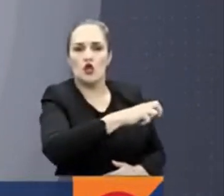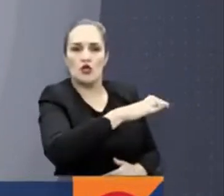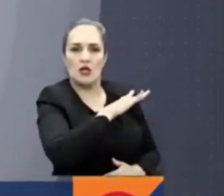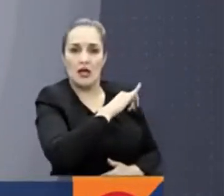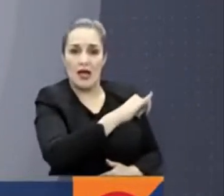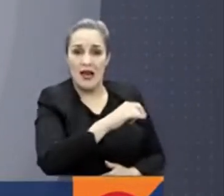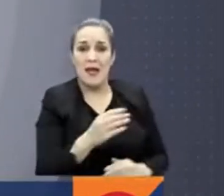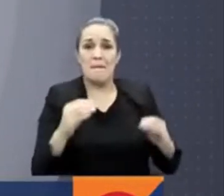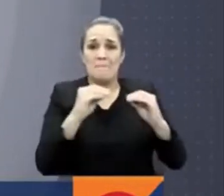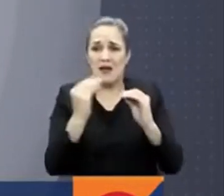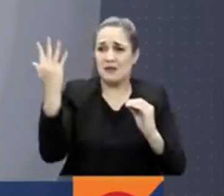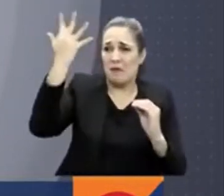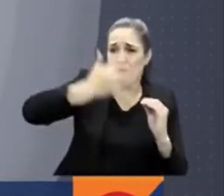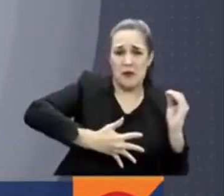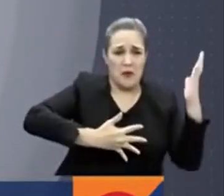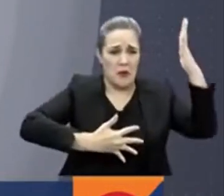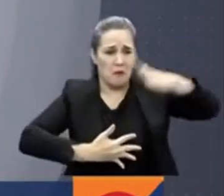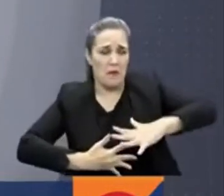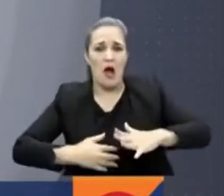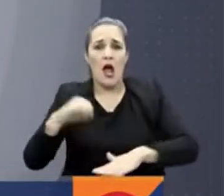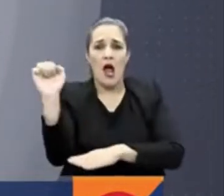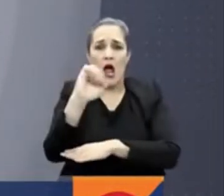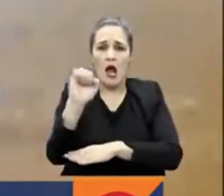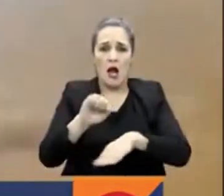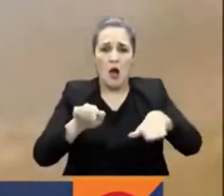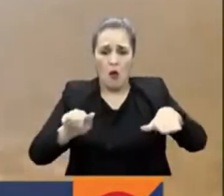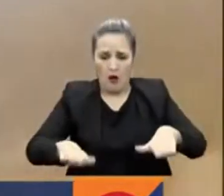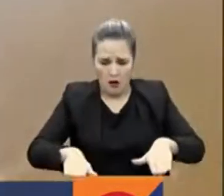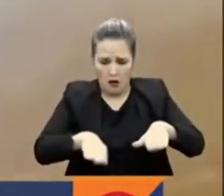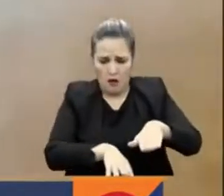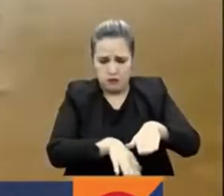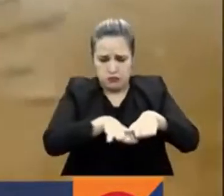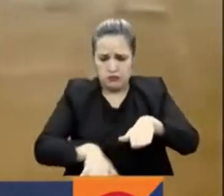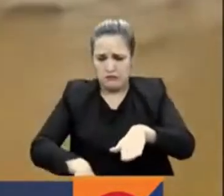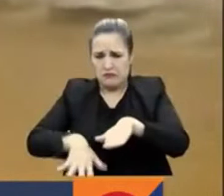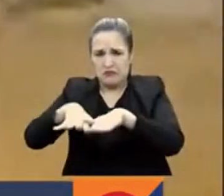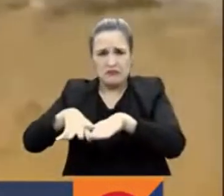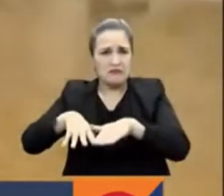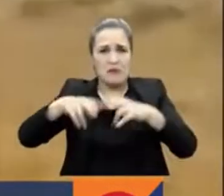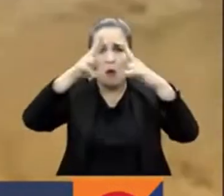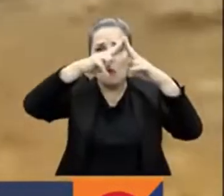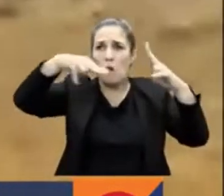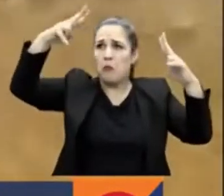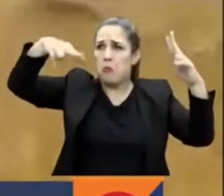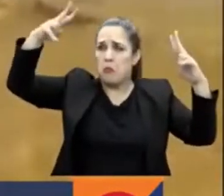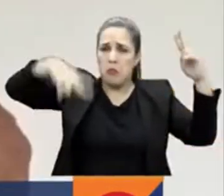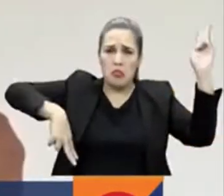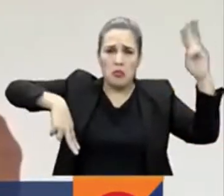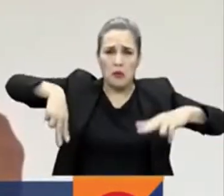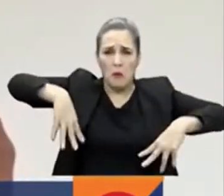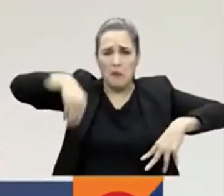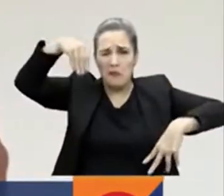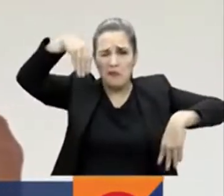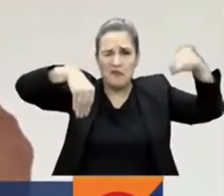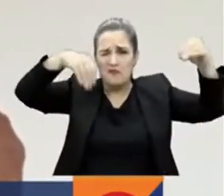atrapados, árboles caídos, suspensión de energía eléctrica y un gran caos fue lo que dejó las últimas precipitaciones en la ciudad. Una inundación, pues